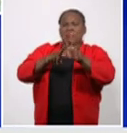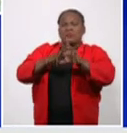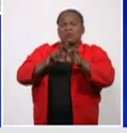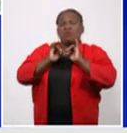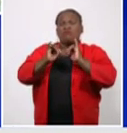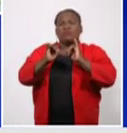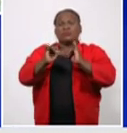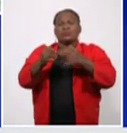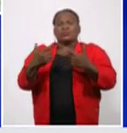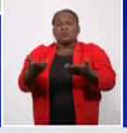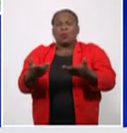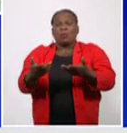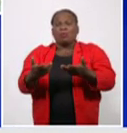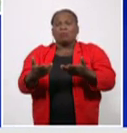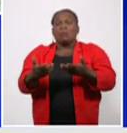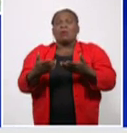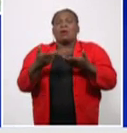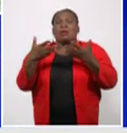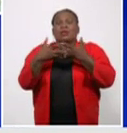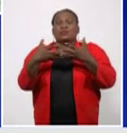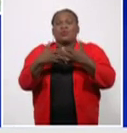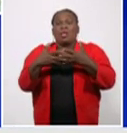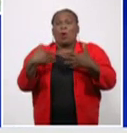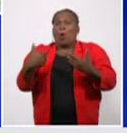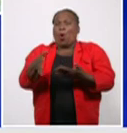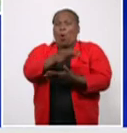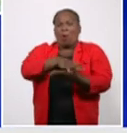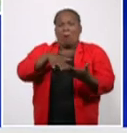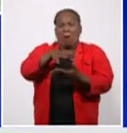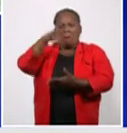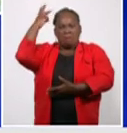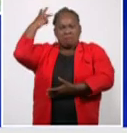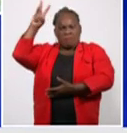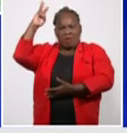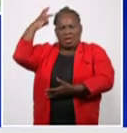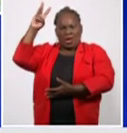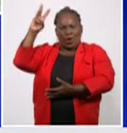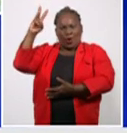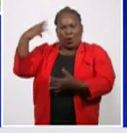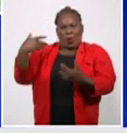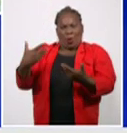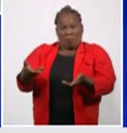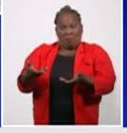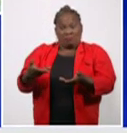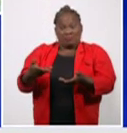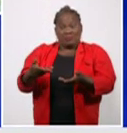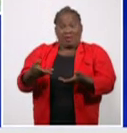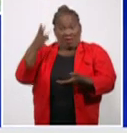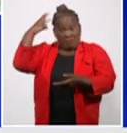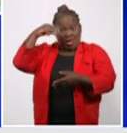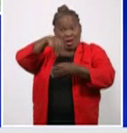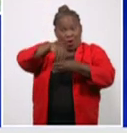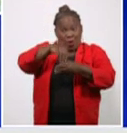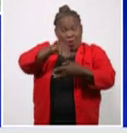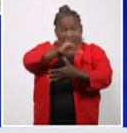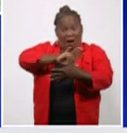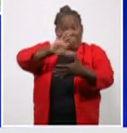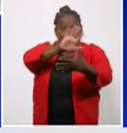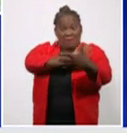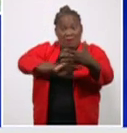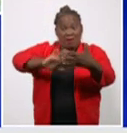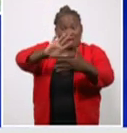relacionada con el comportamiento de la enfermedad en México, ¿no? Que es un país de nuestra región que está